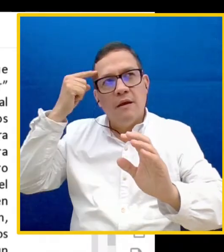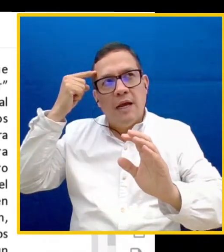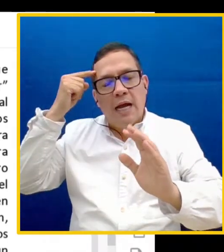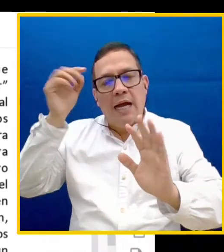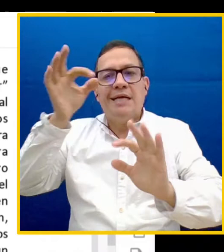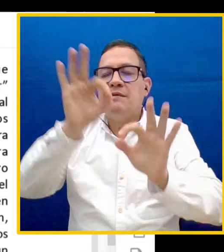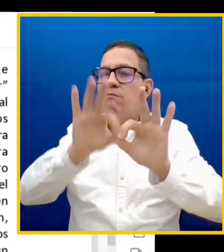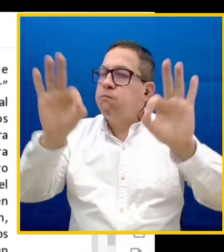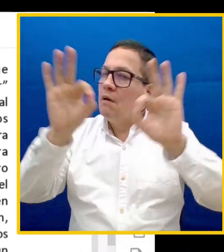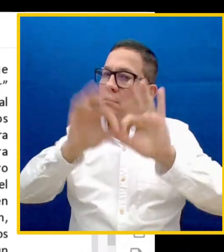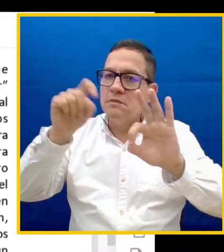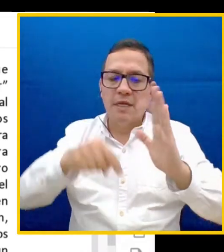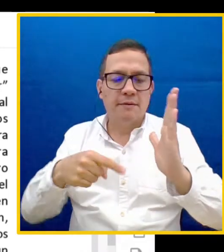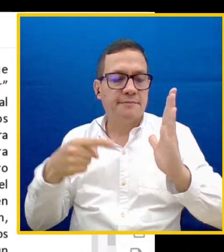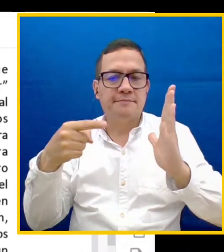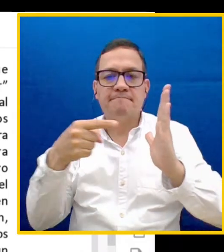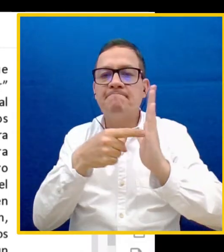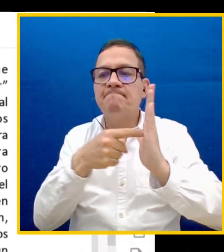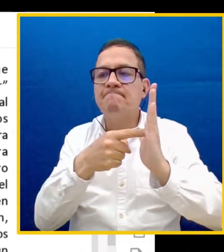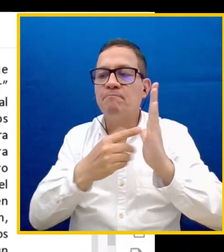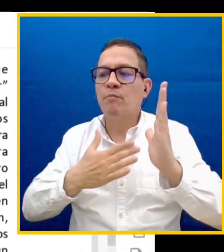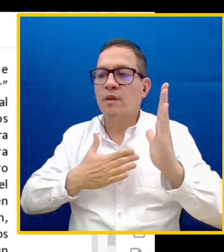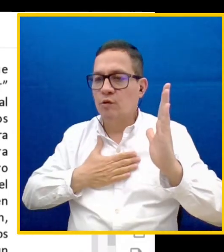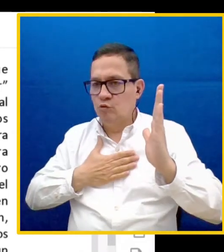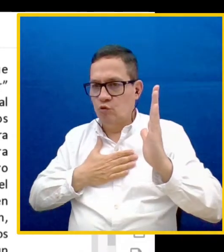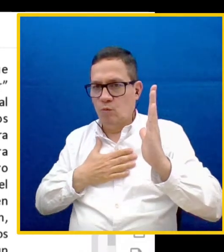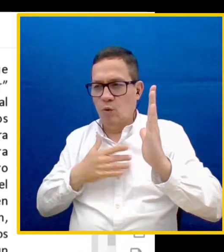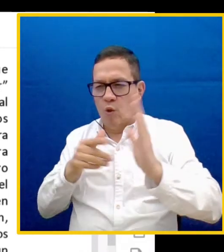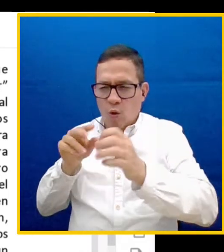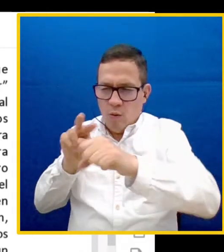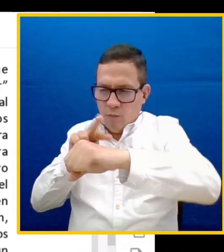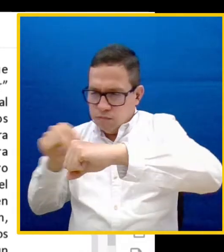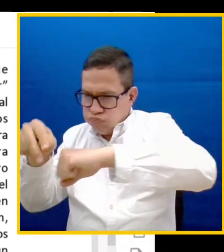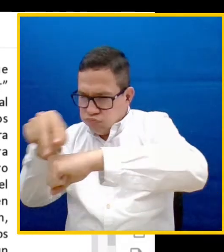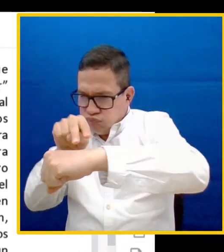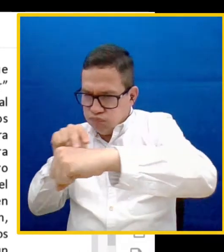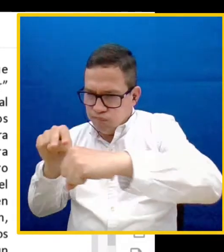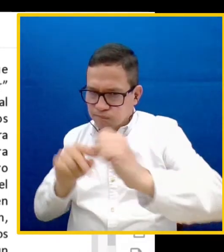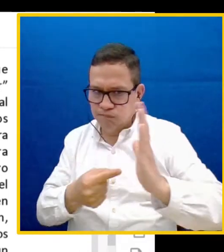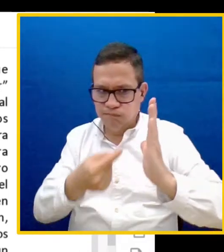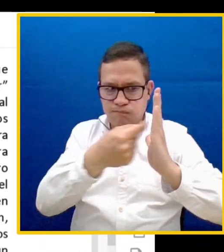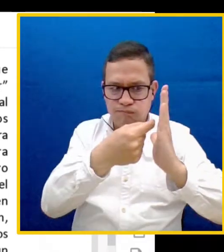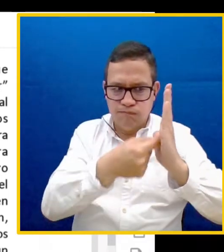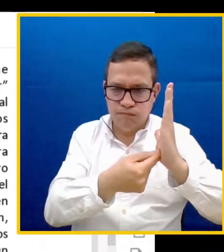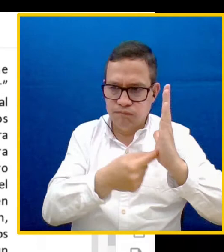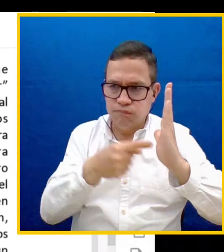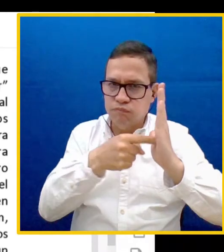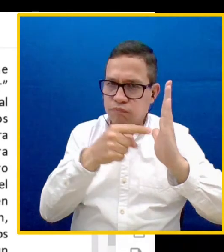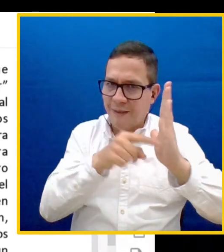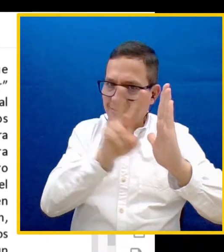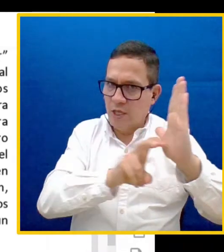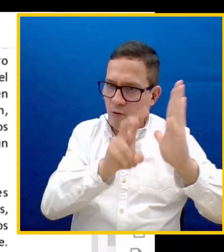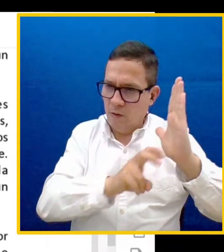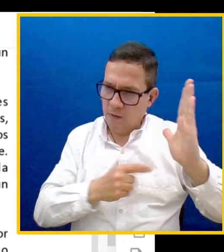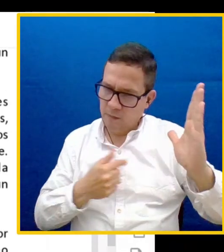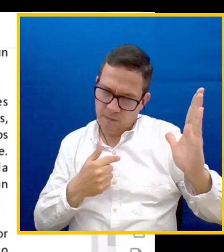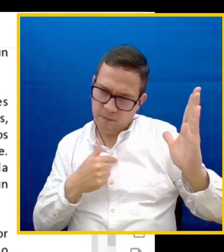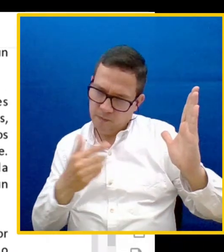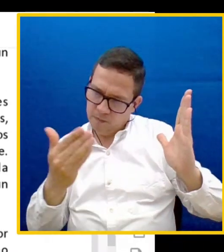que siempre estamos analizando nuestro objeto de estudio desde un punto de vista teórico.